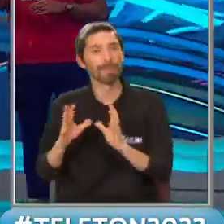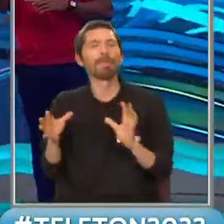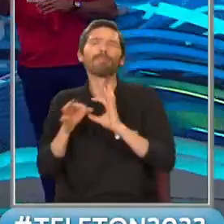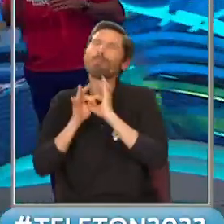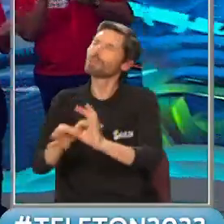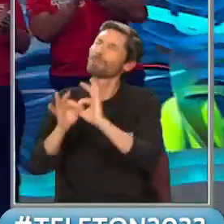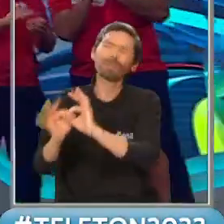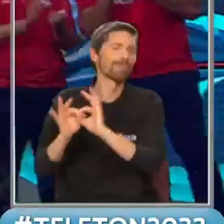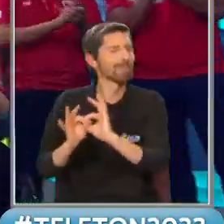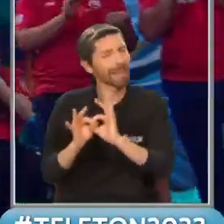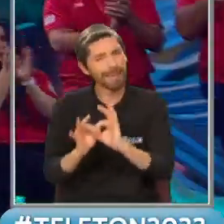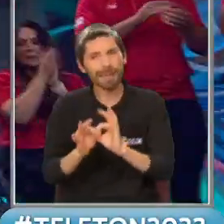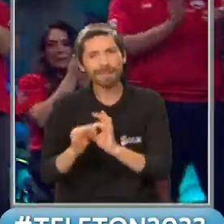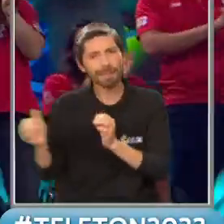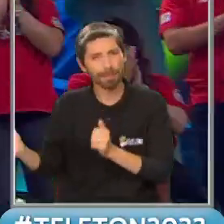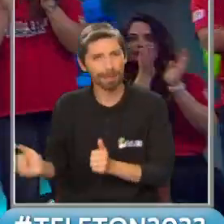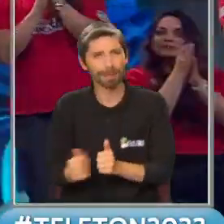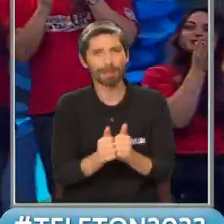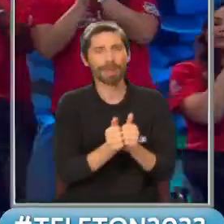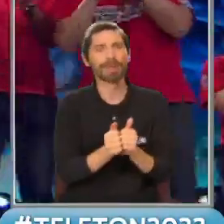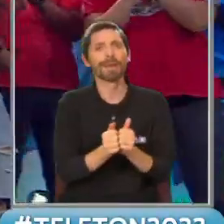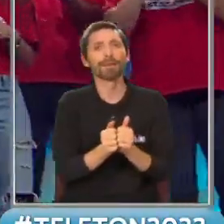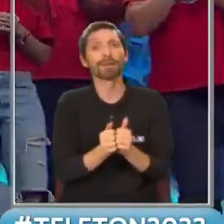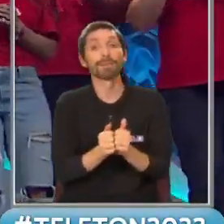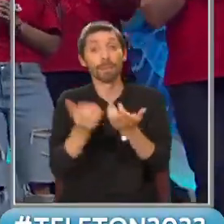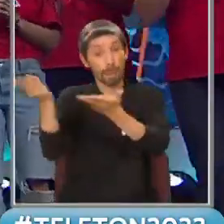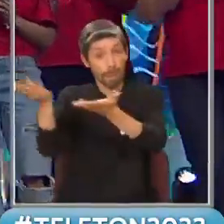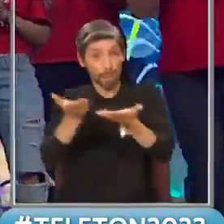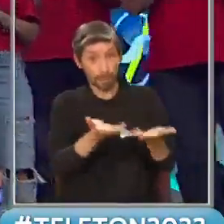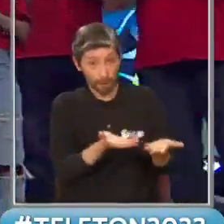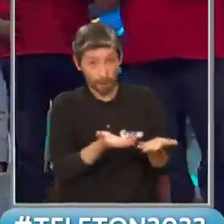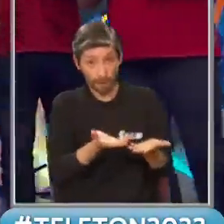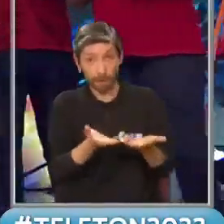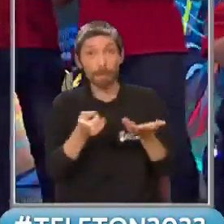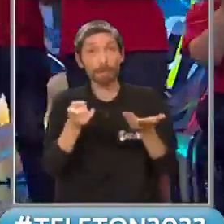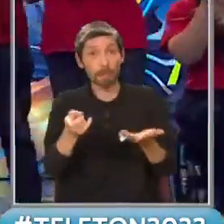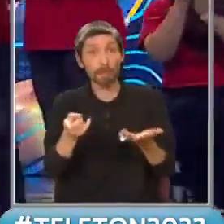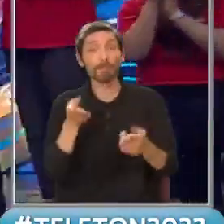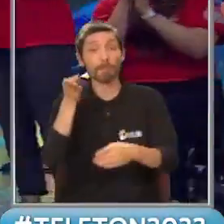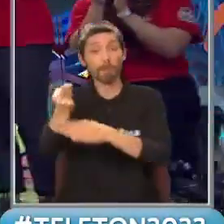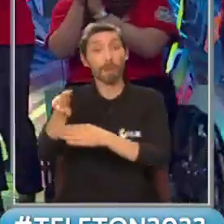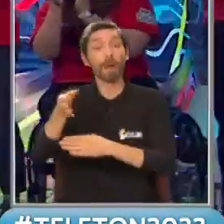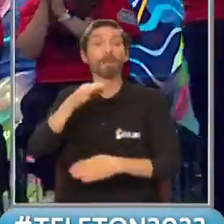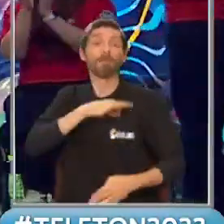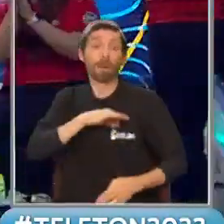gracias gracias por acompañarnos y los voy a invitar a que pasen que pasen al banco al banco de Chile